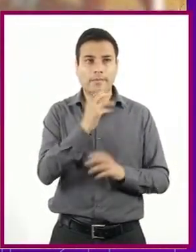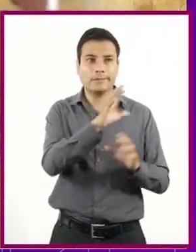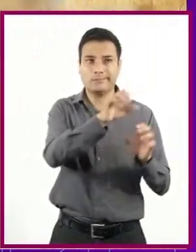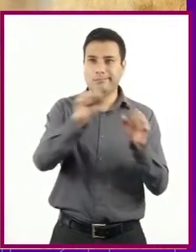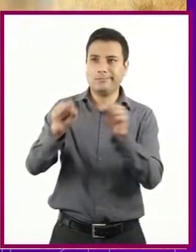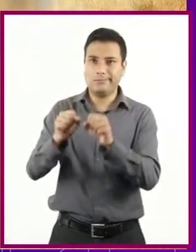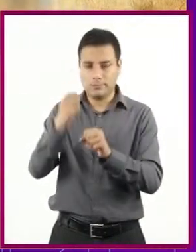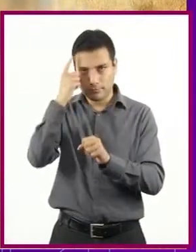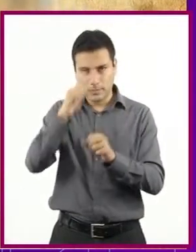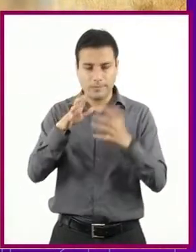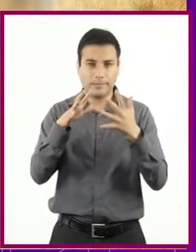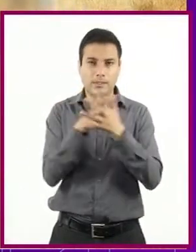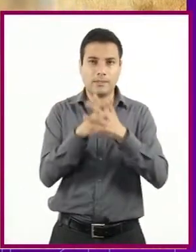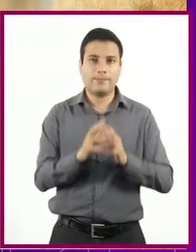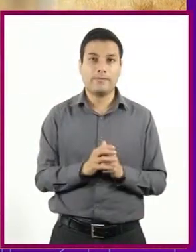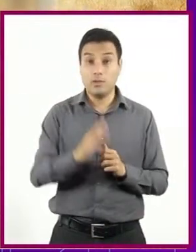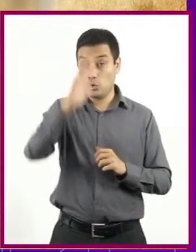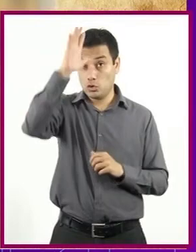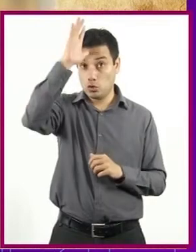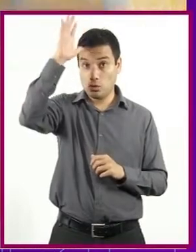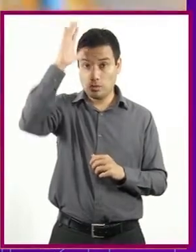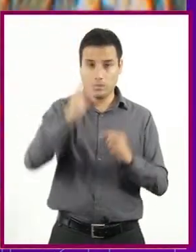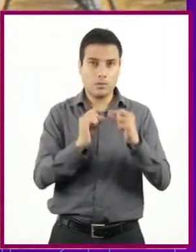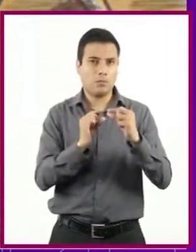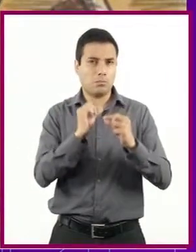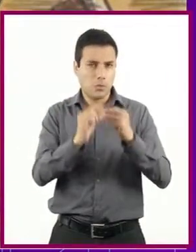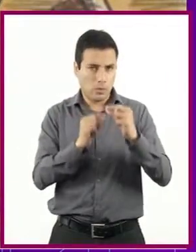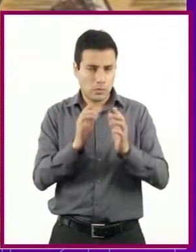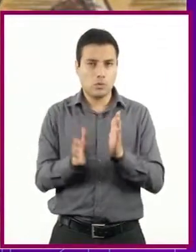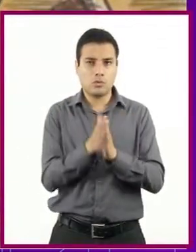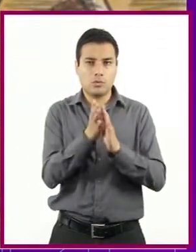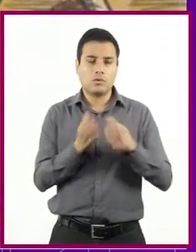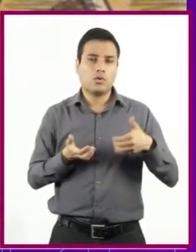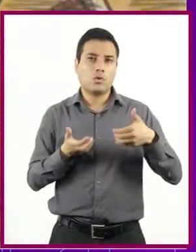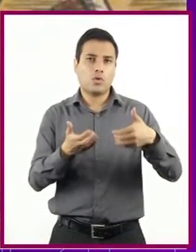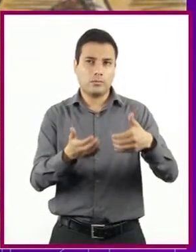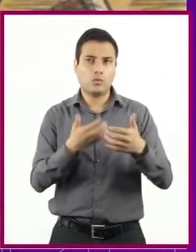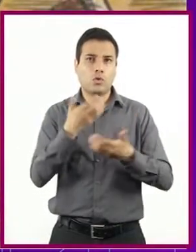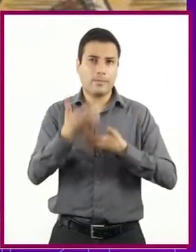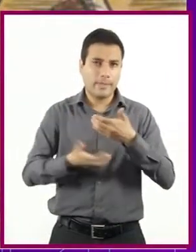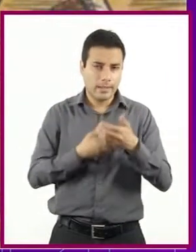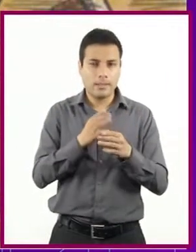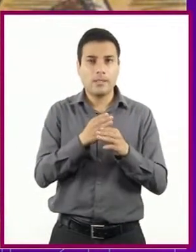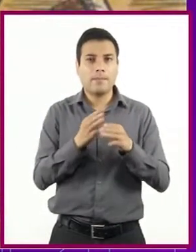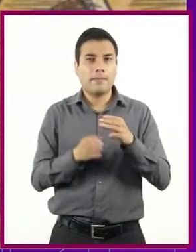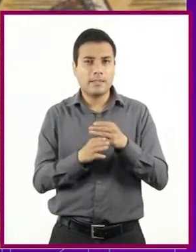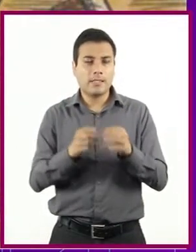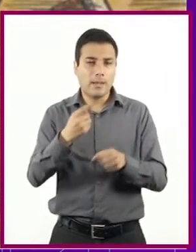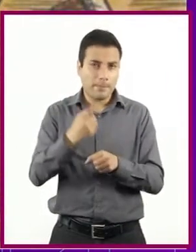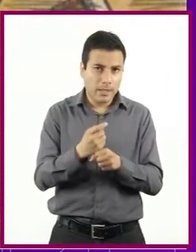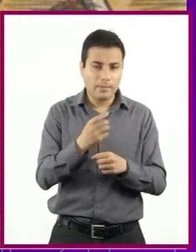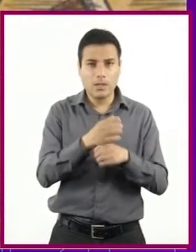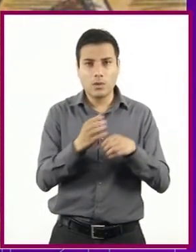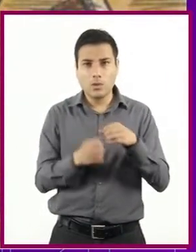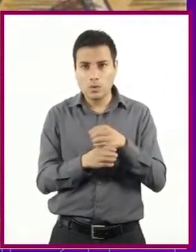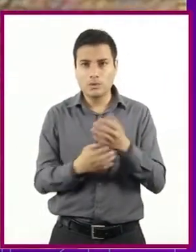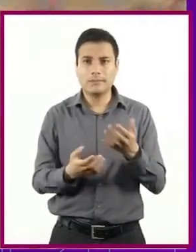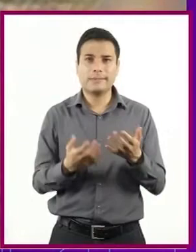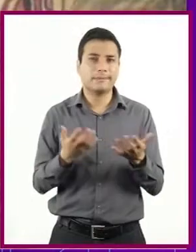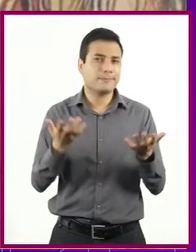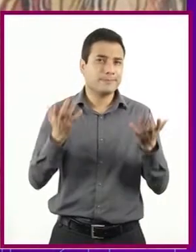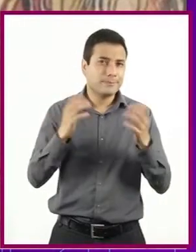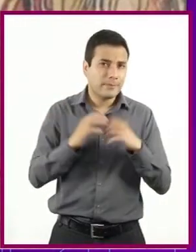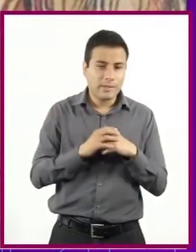Así, los mexicas pudieron consolidar rutas comerciales, obtener materias primas, mano de obra, guerreros